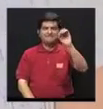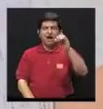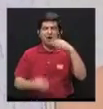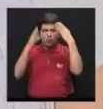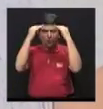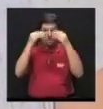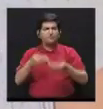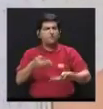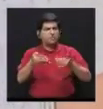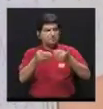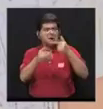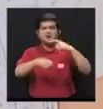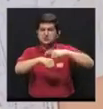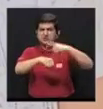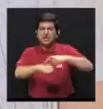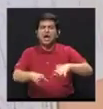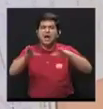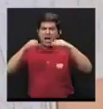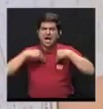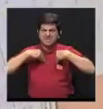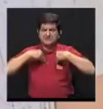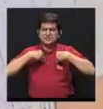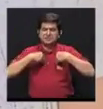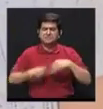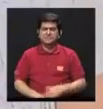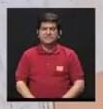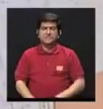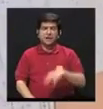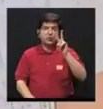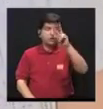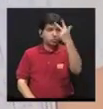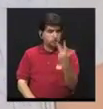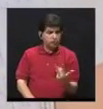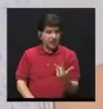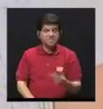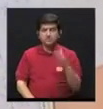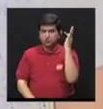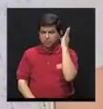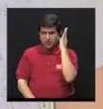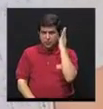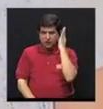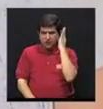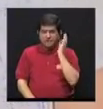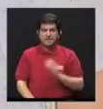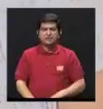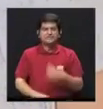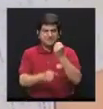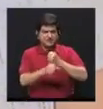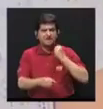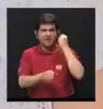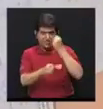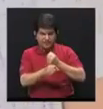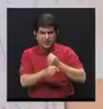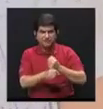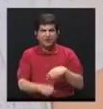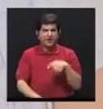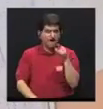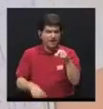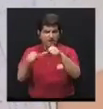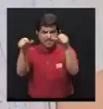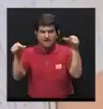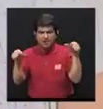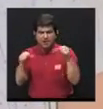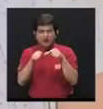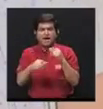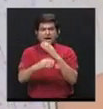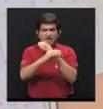donde reconoce definitivamente que 2/3 partes de las mujeres que trabajan en el cuidado de